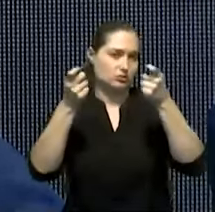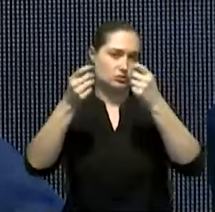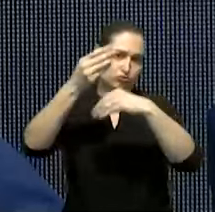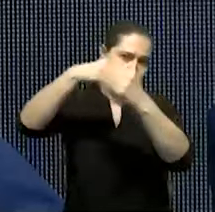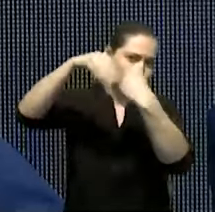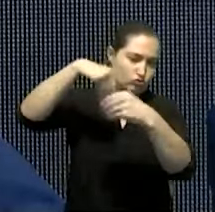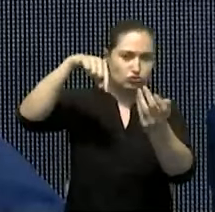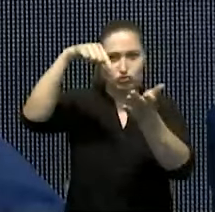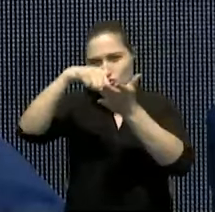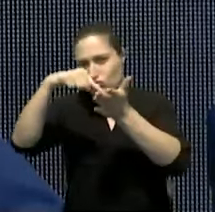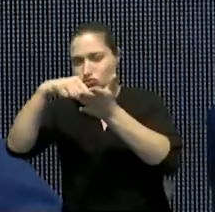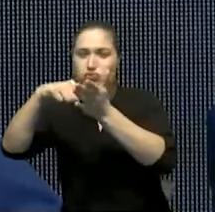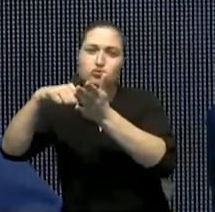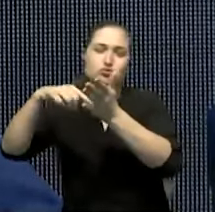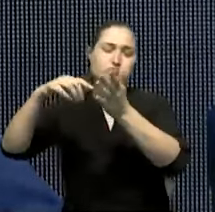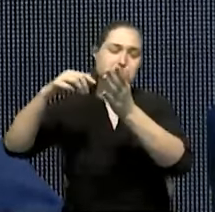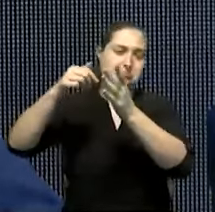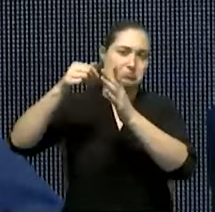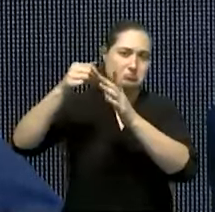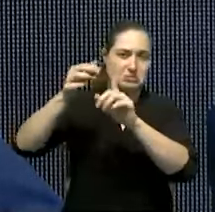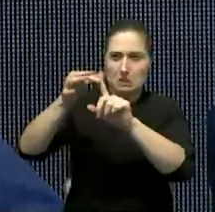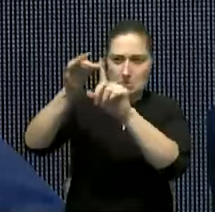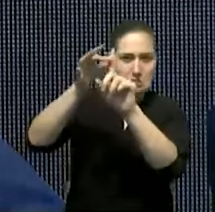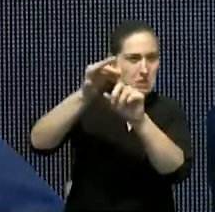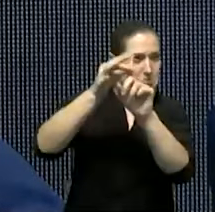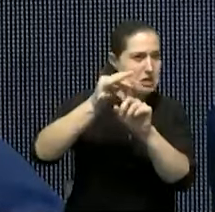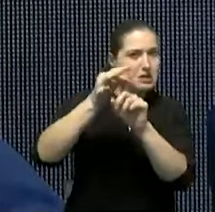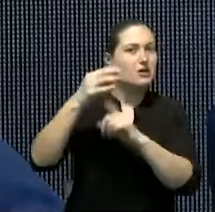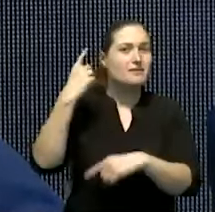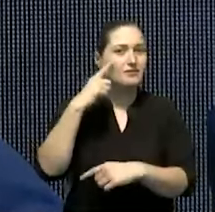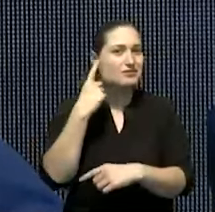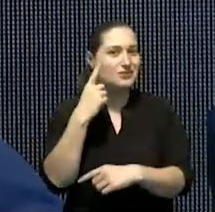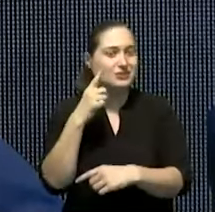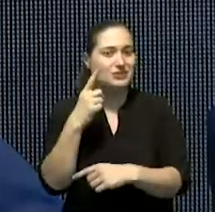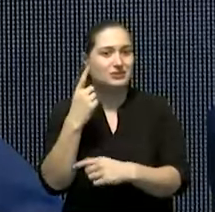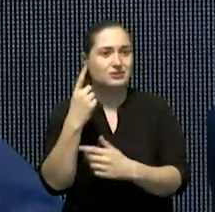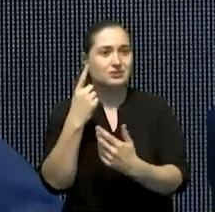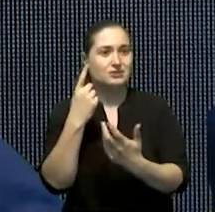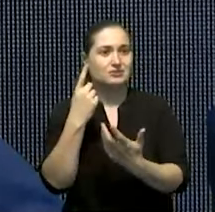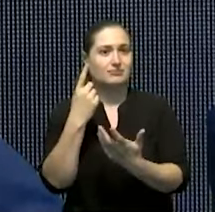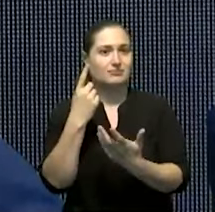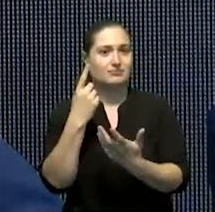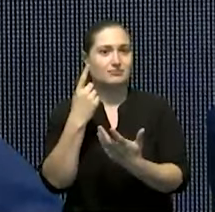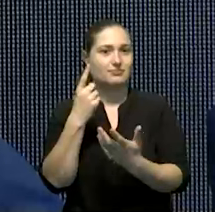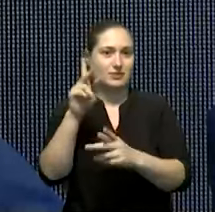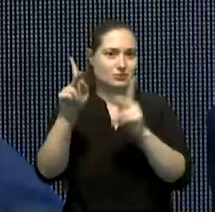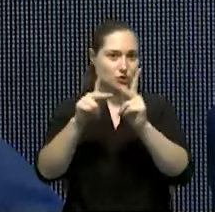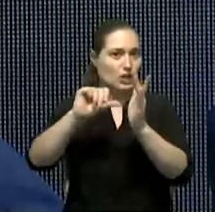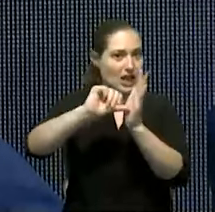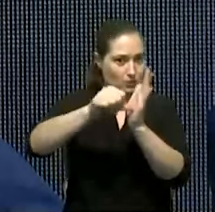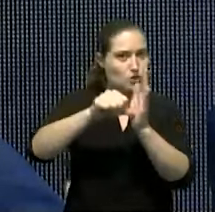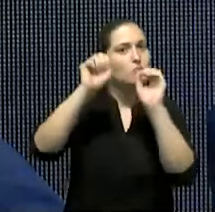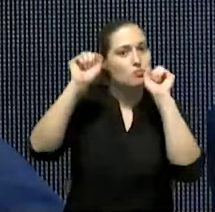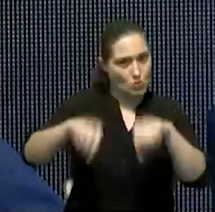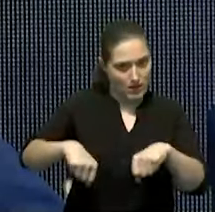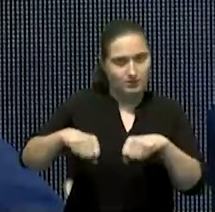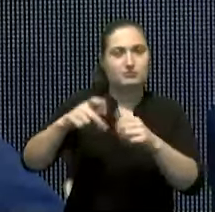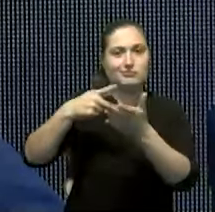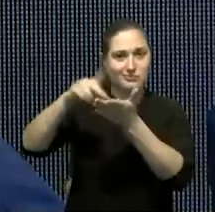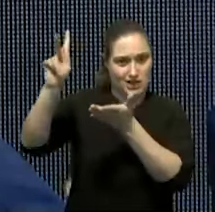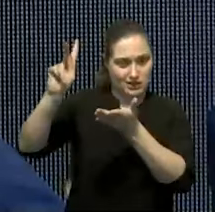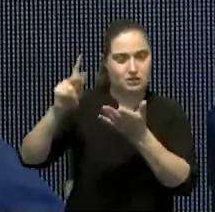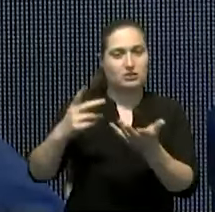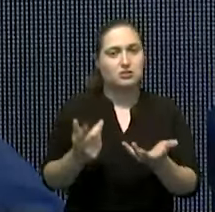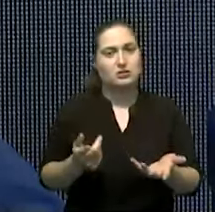ciertas deudas eh eh para facilitar el el cumplimiento de los de los contribuyentes el proyecto que